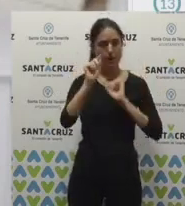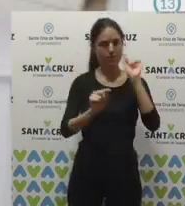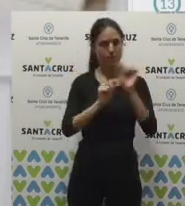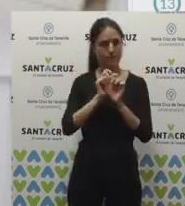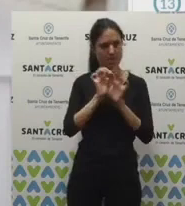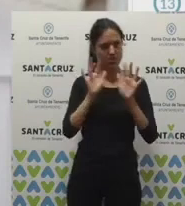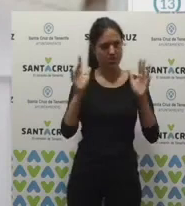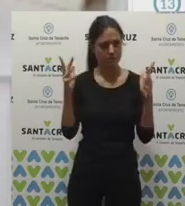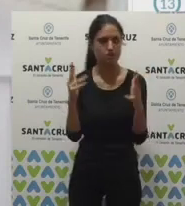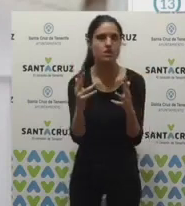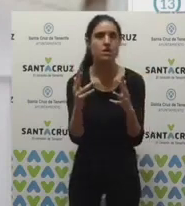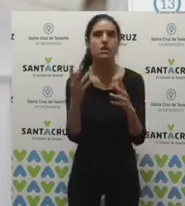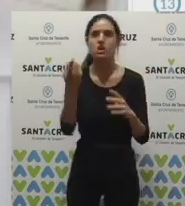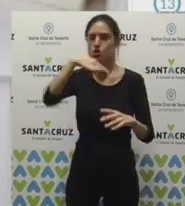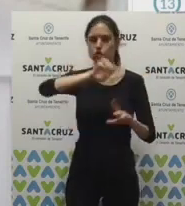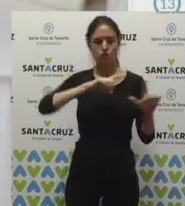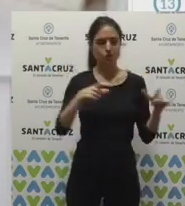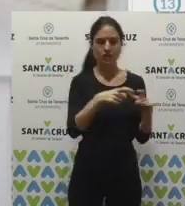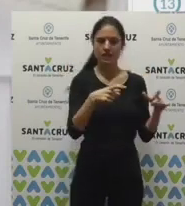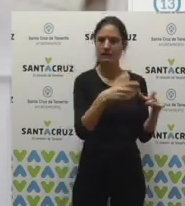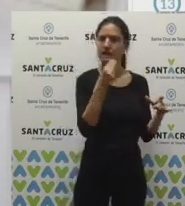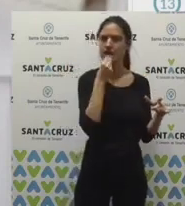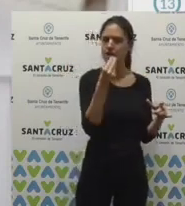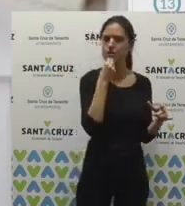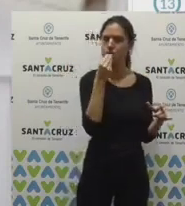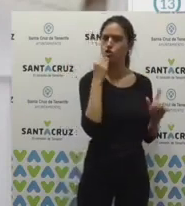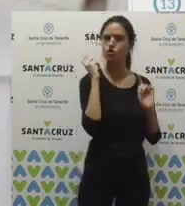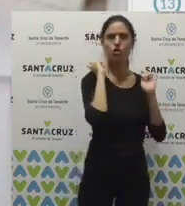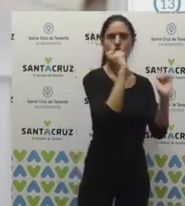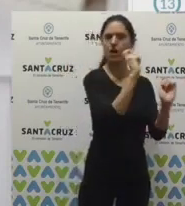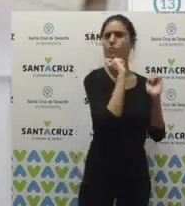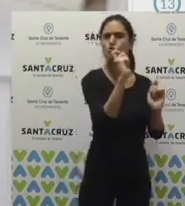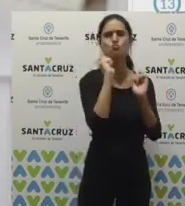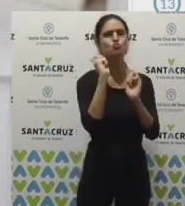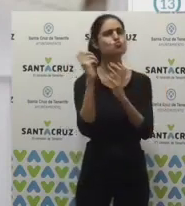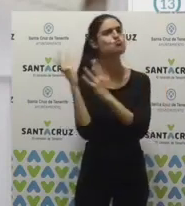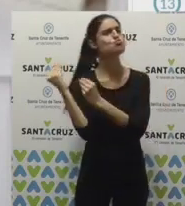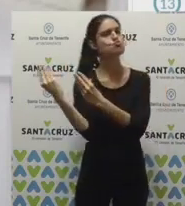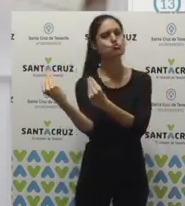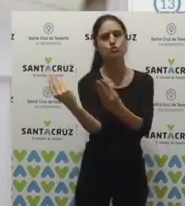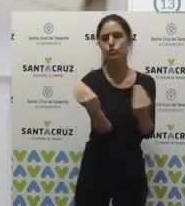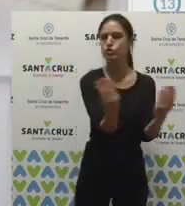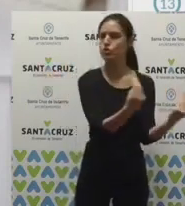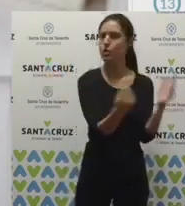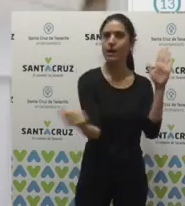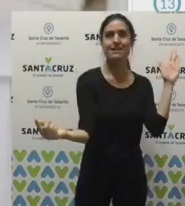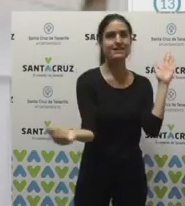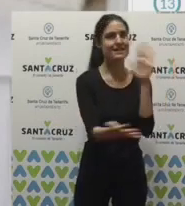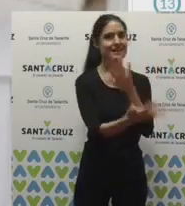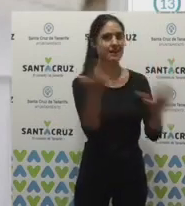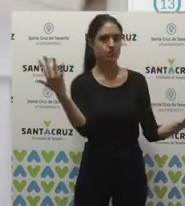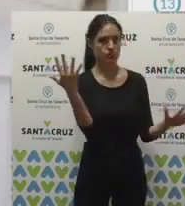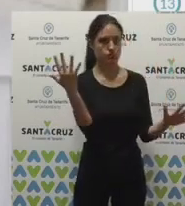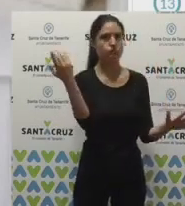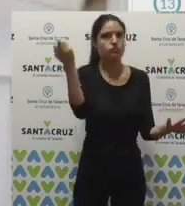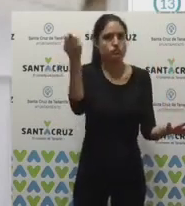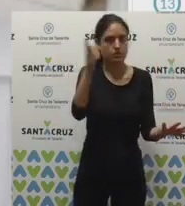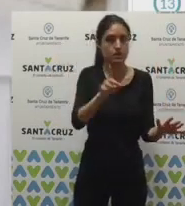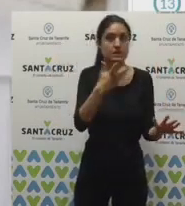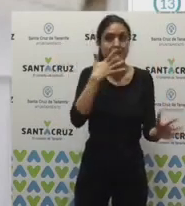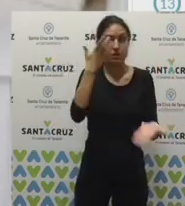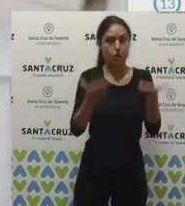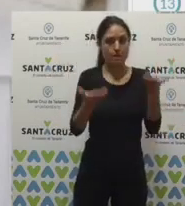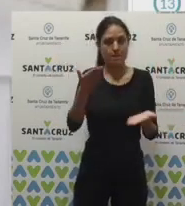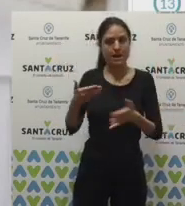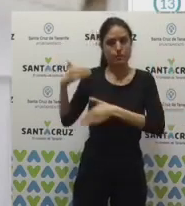entregar tarjetas de alimentos muchísimos con muchísima mayor rapidez en procedimientos anteriores que